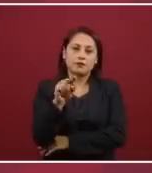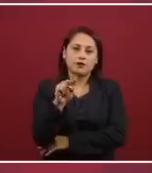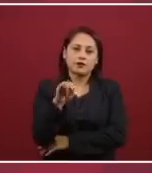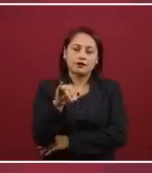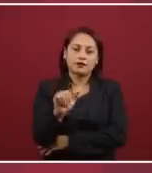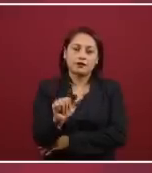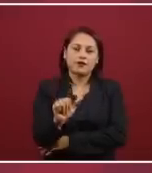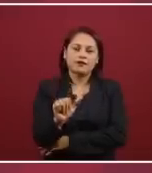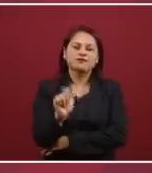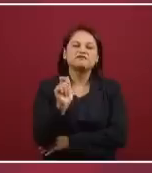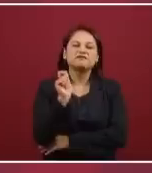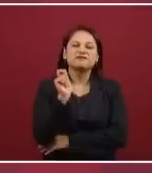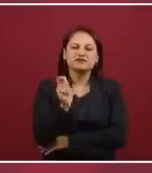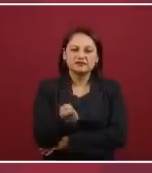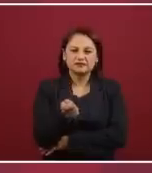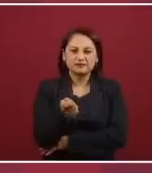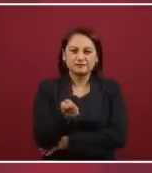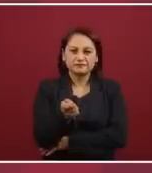consiste en que, bueno,